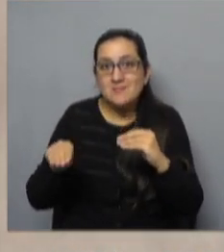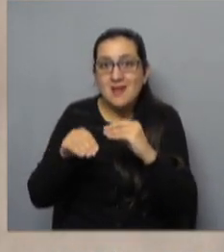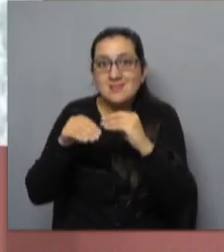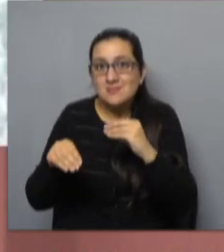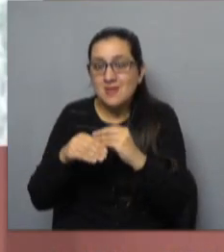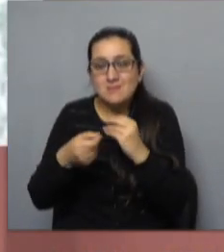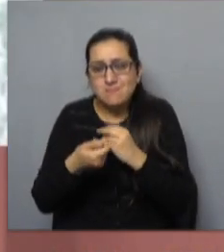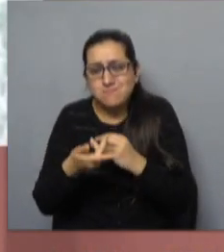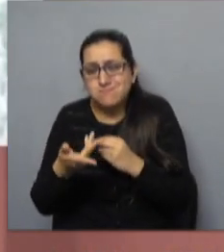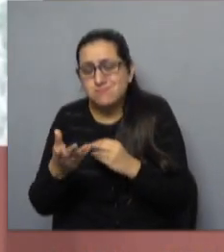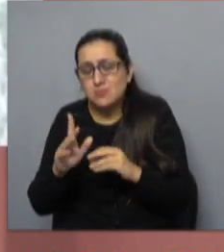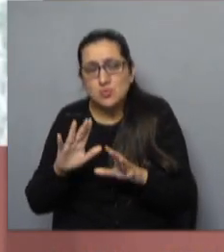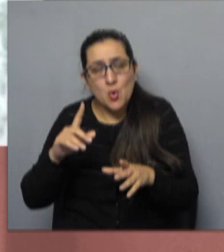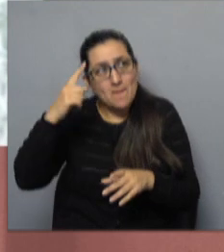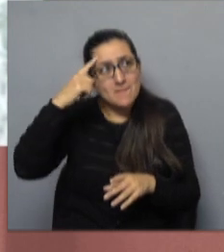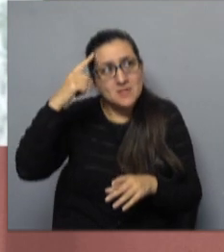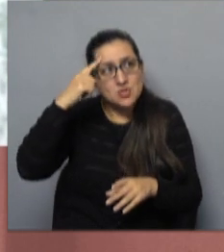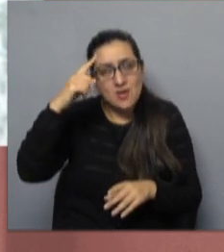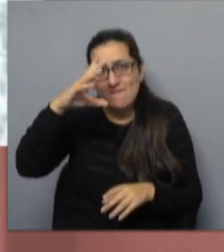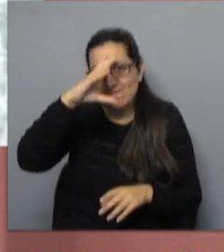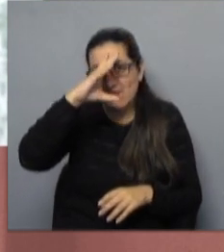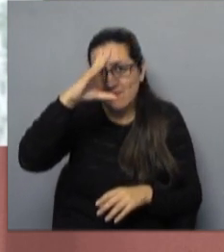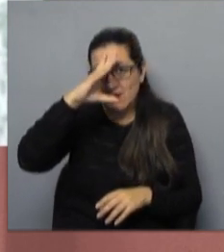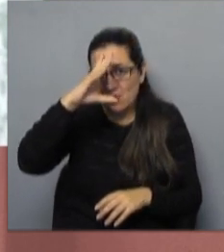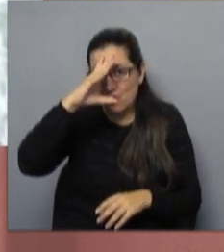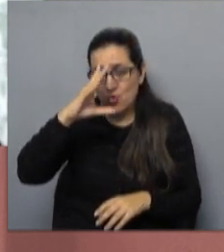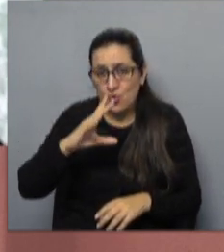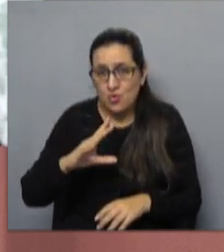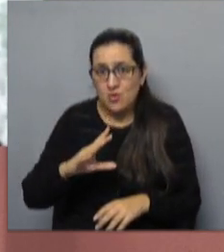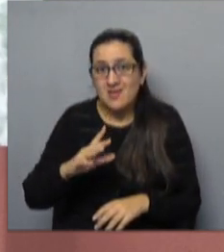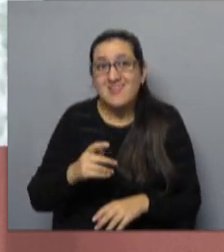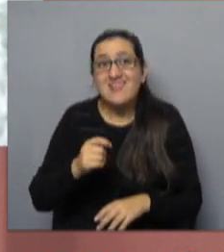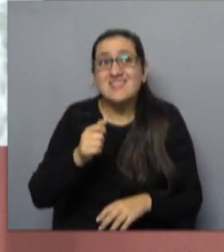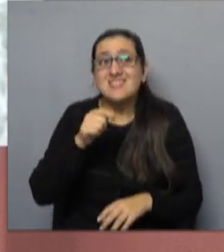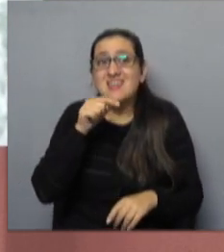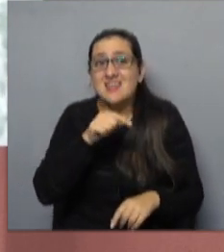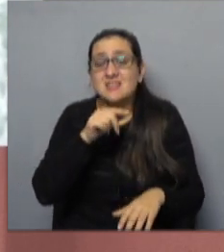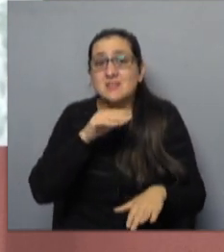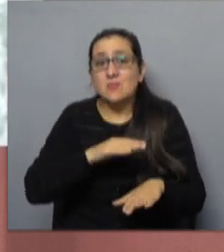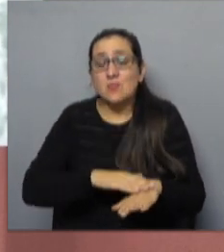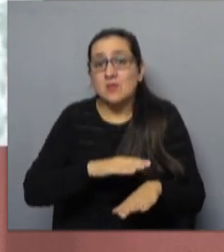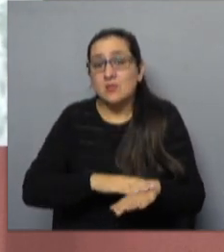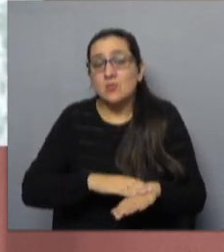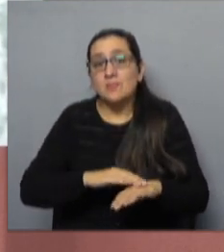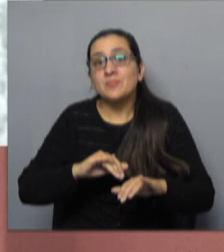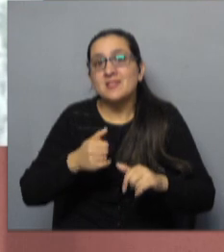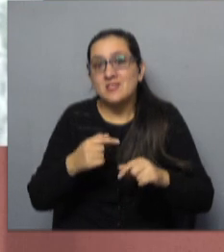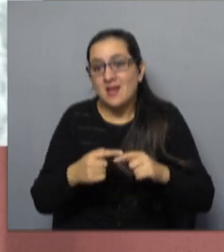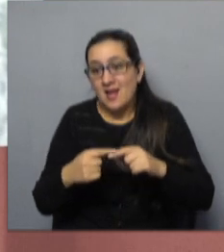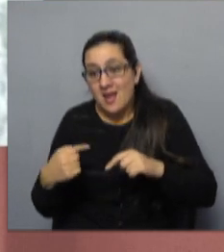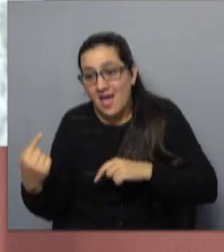más. Yo calculo que en el mes de febrero, recién ahí, que ya la